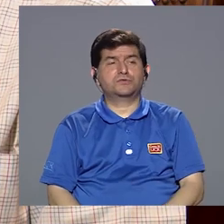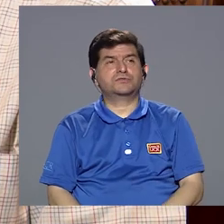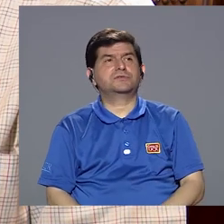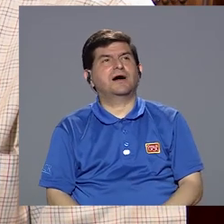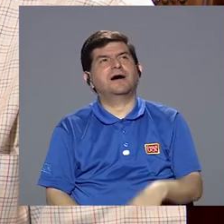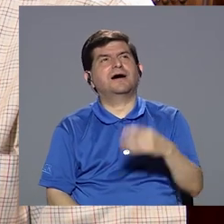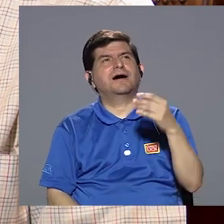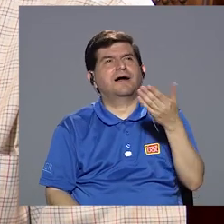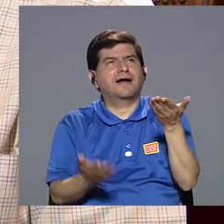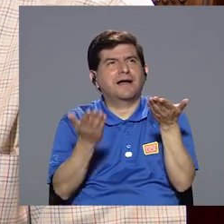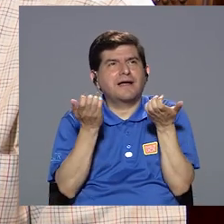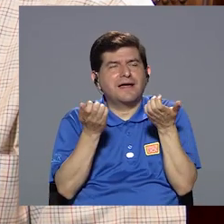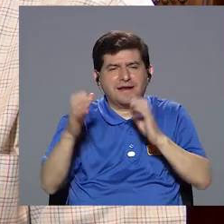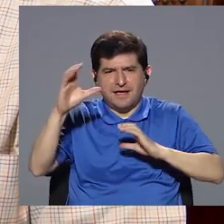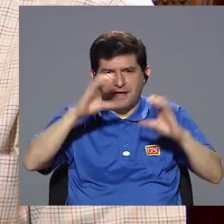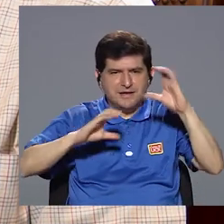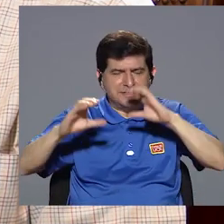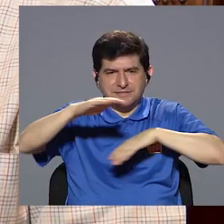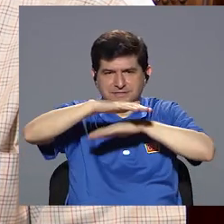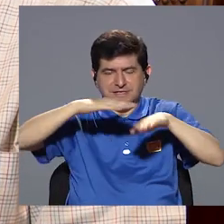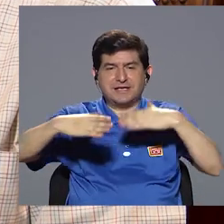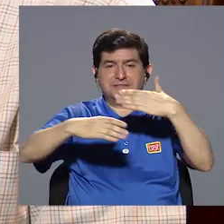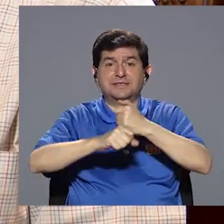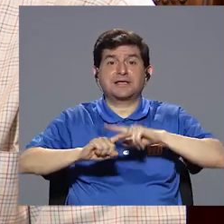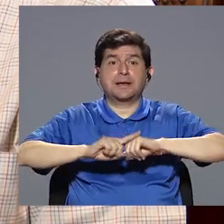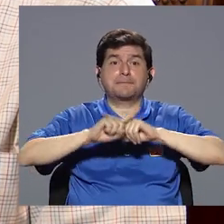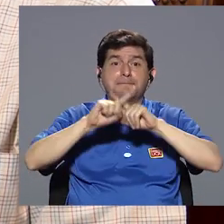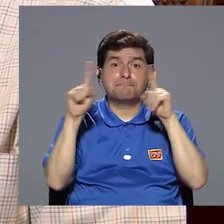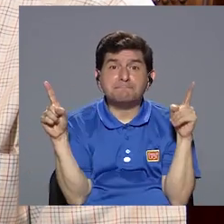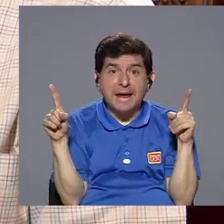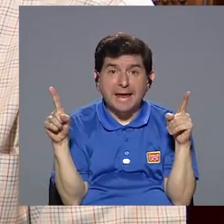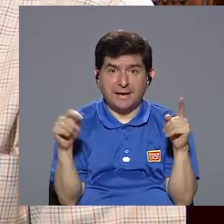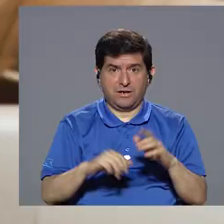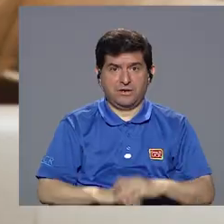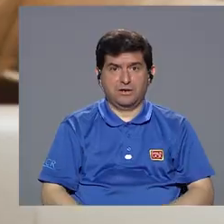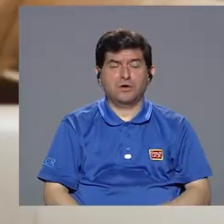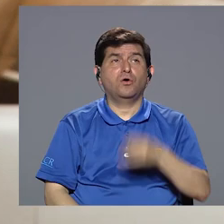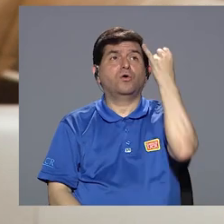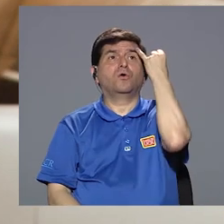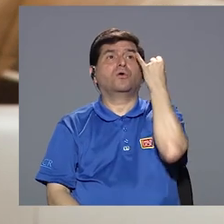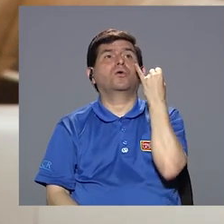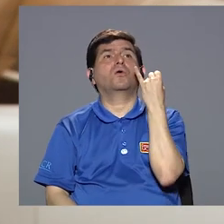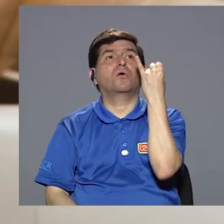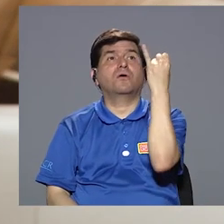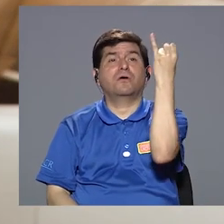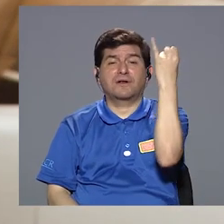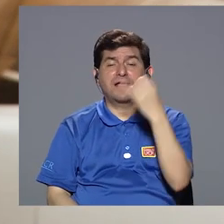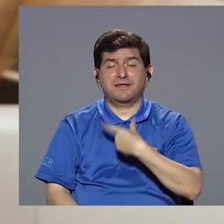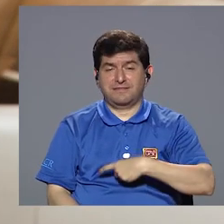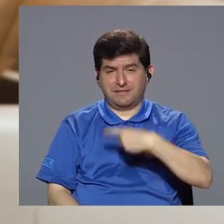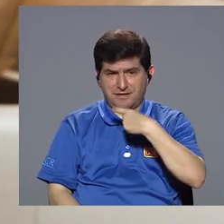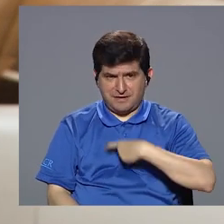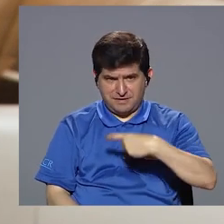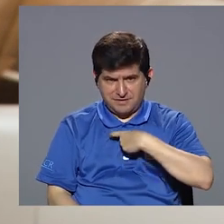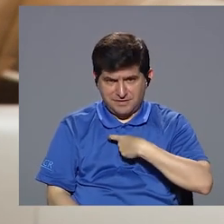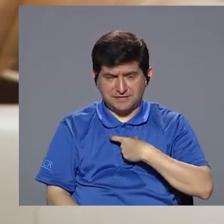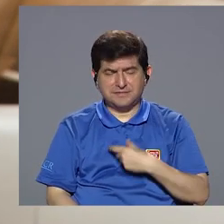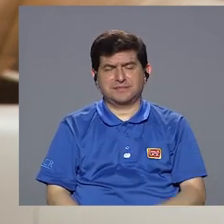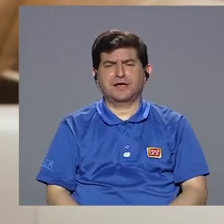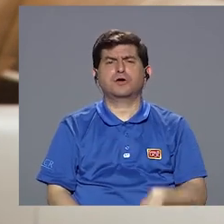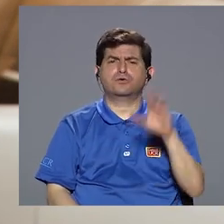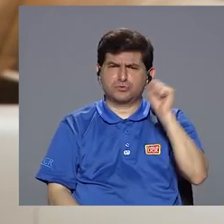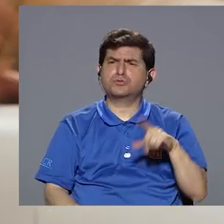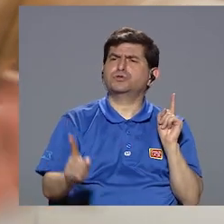a hacer ciencia básica pero con la pretensión con la aspiración y el deseo con